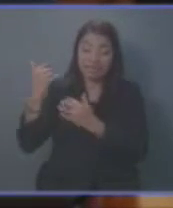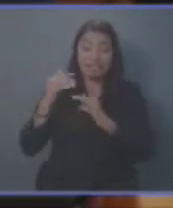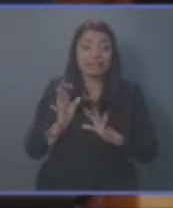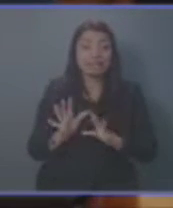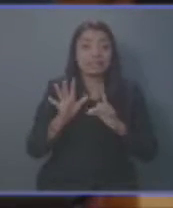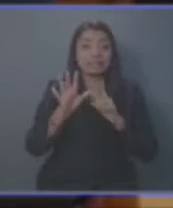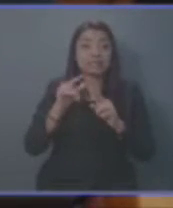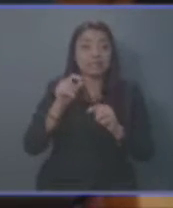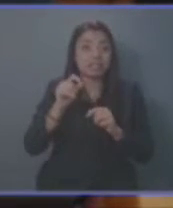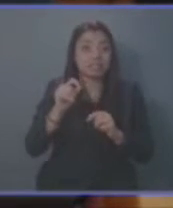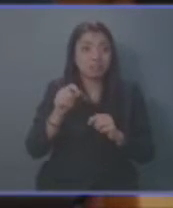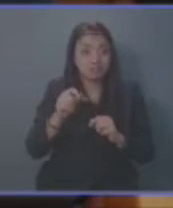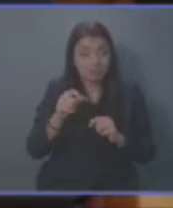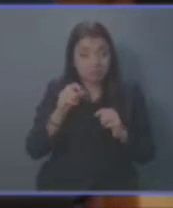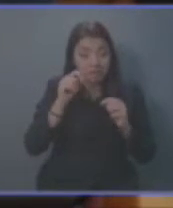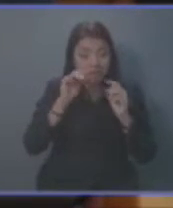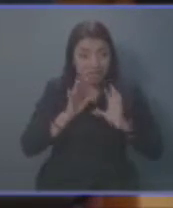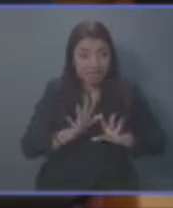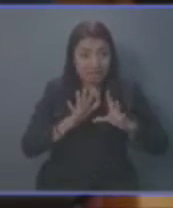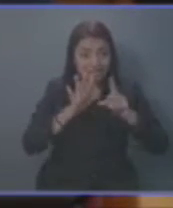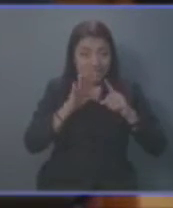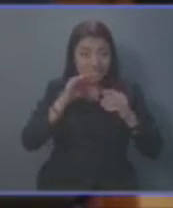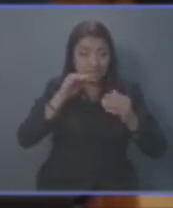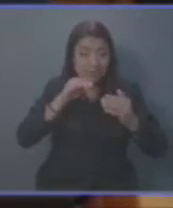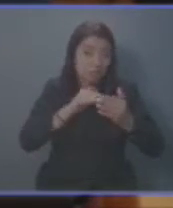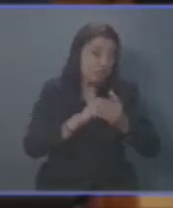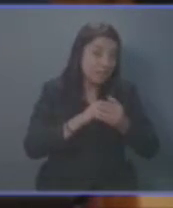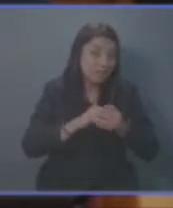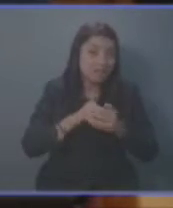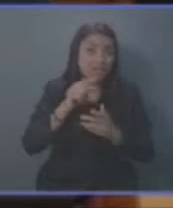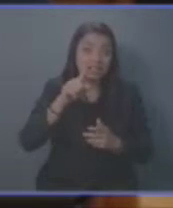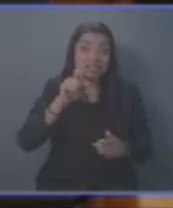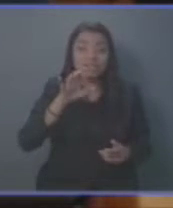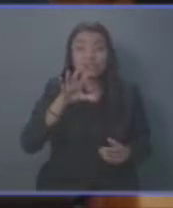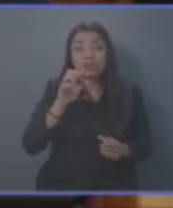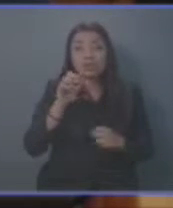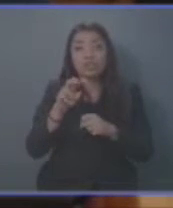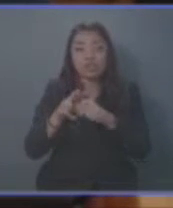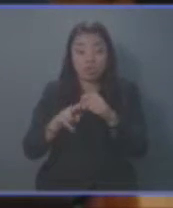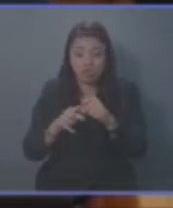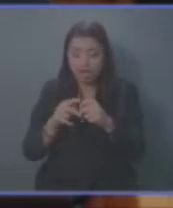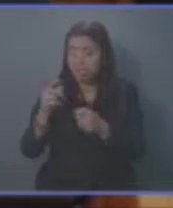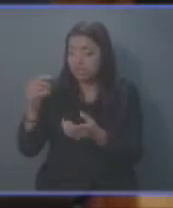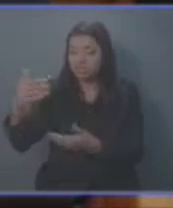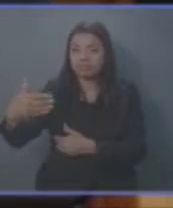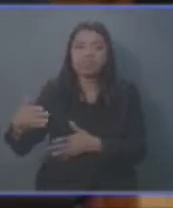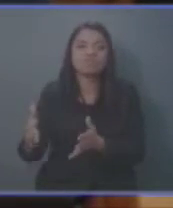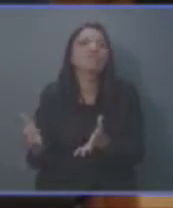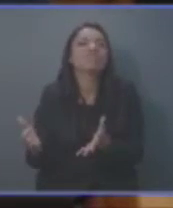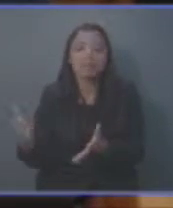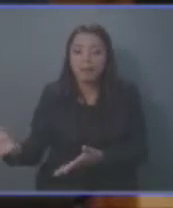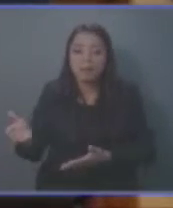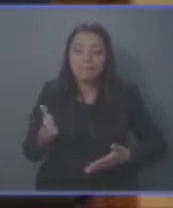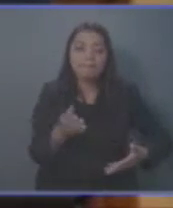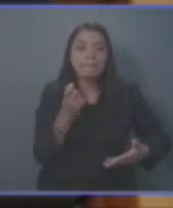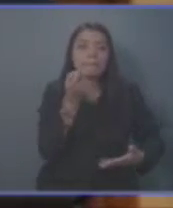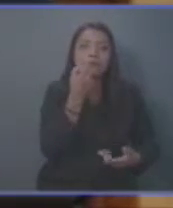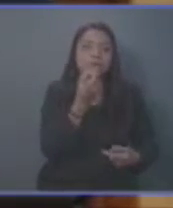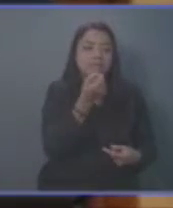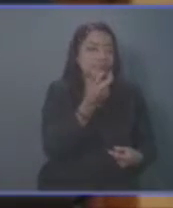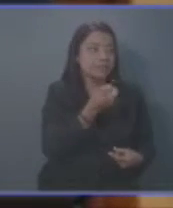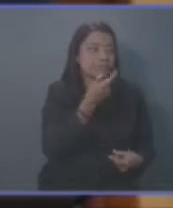$16.150, los cuales son medicamentos que cumplen con los estándares de calidad que exige